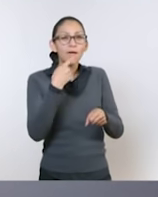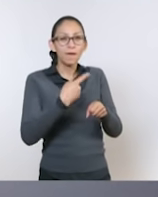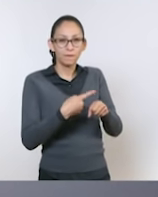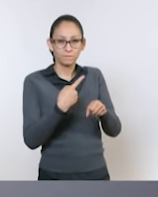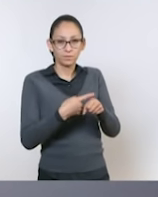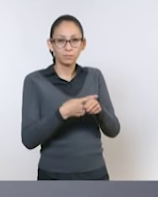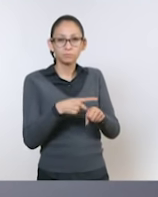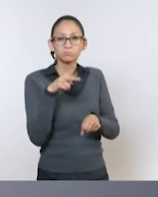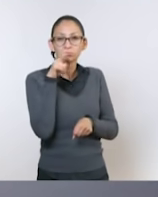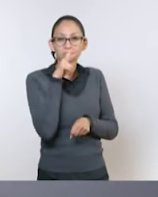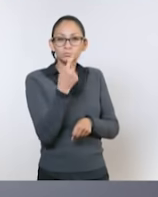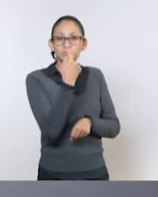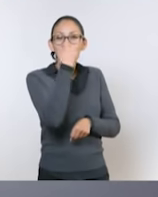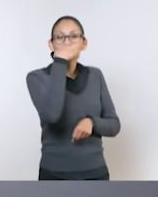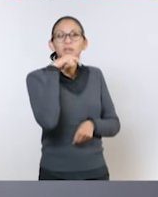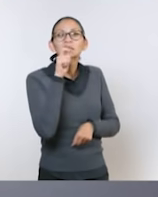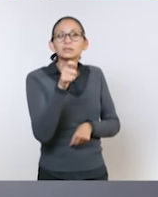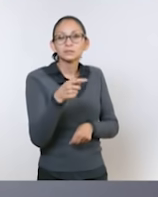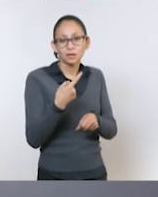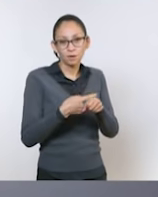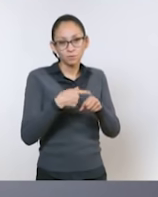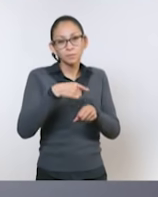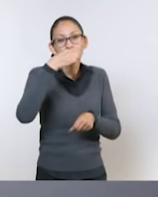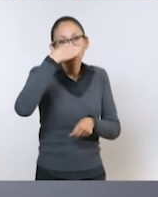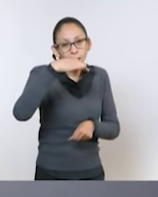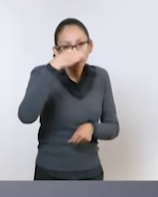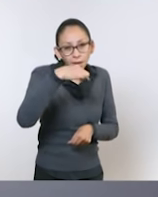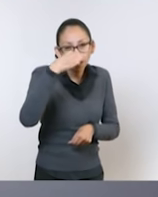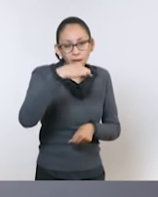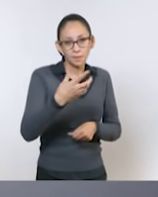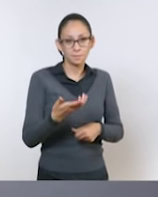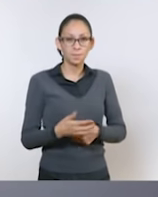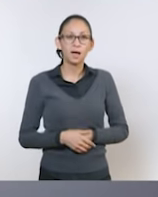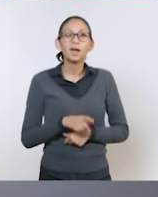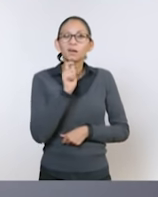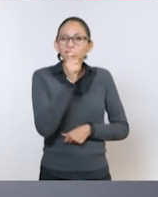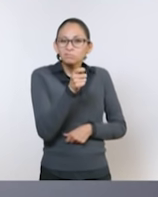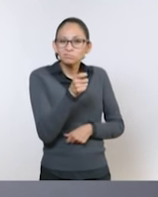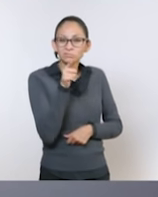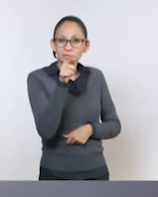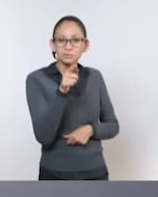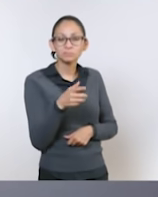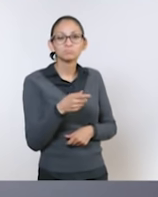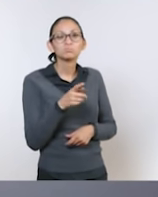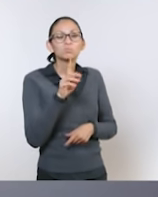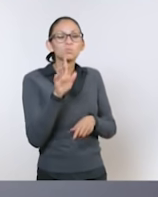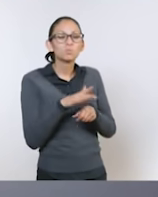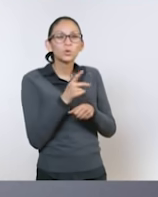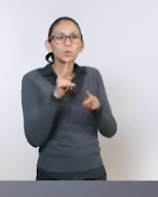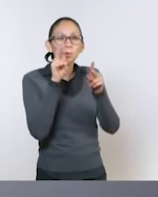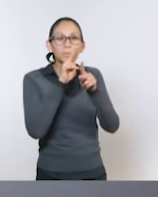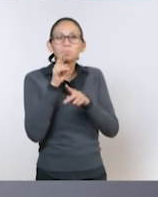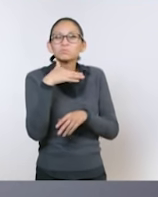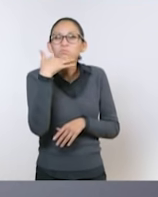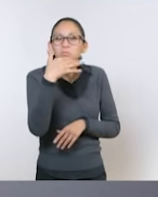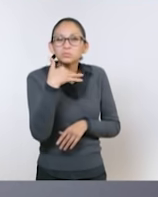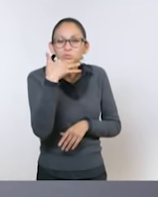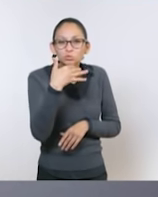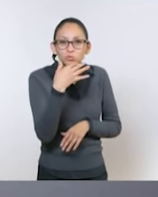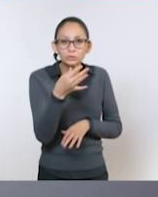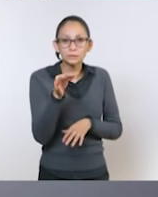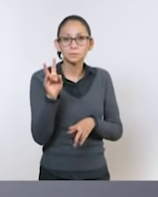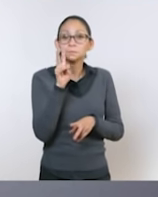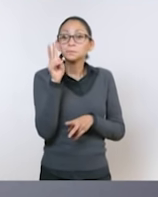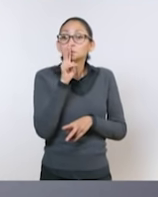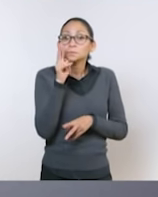en las enfermedades de vías respiratorias tenemos la gripa, el resfriado o el catarro, que son causadas por